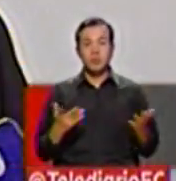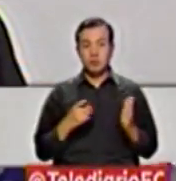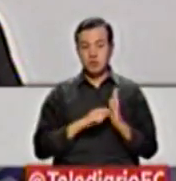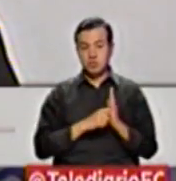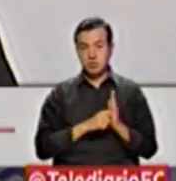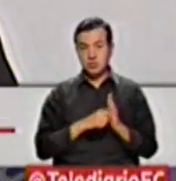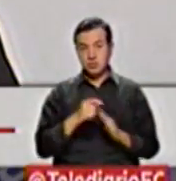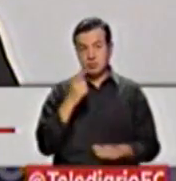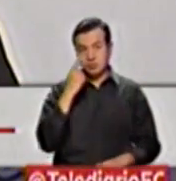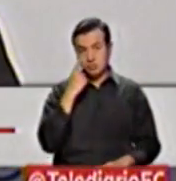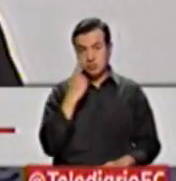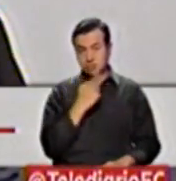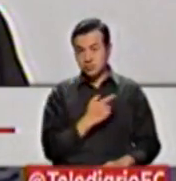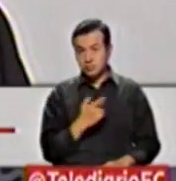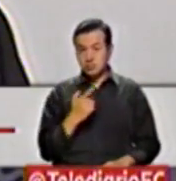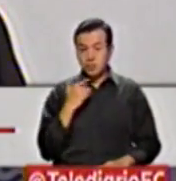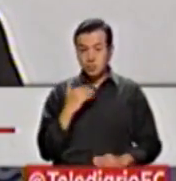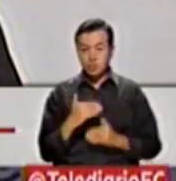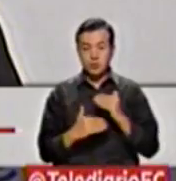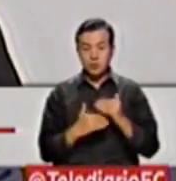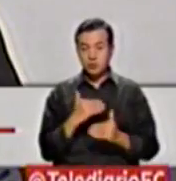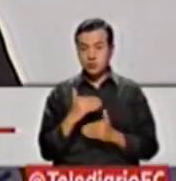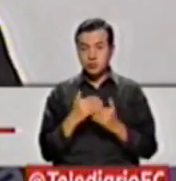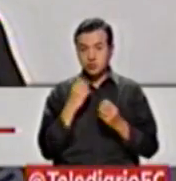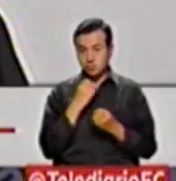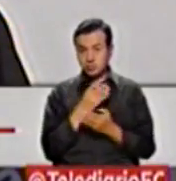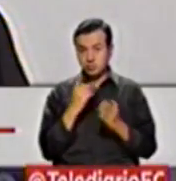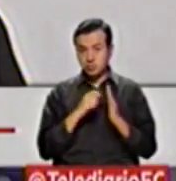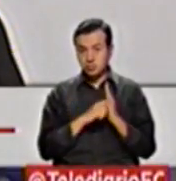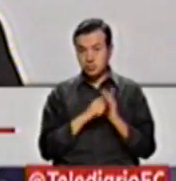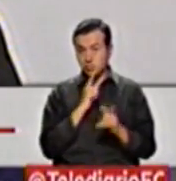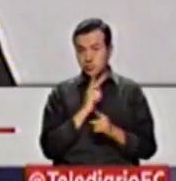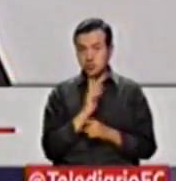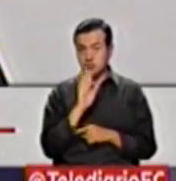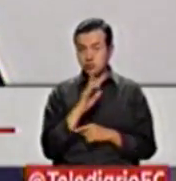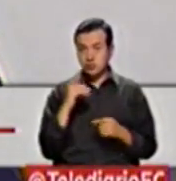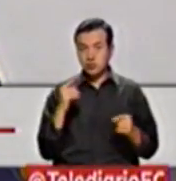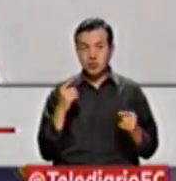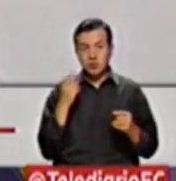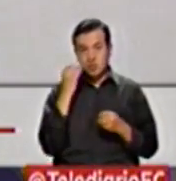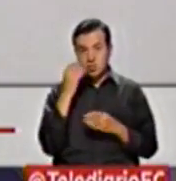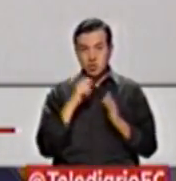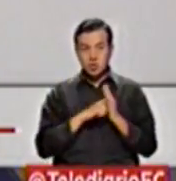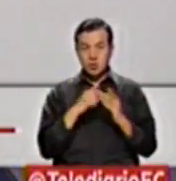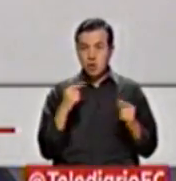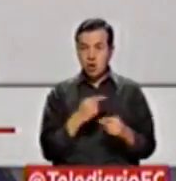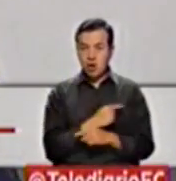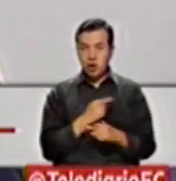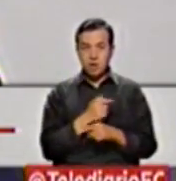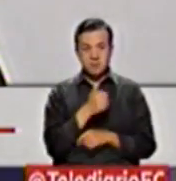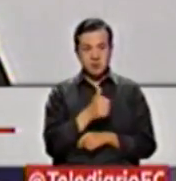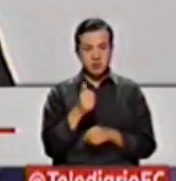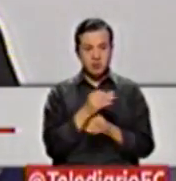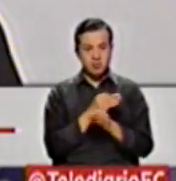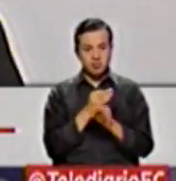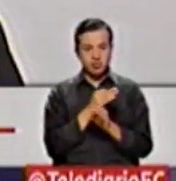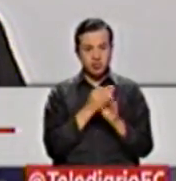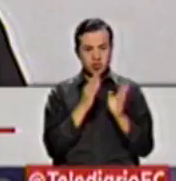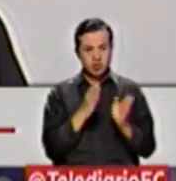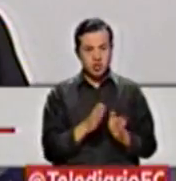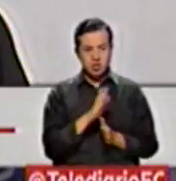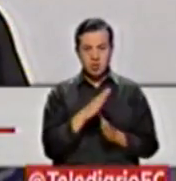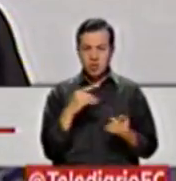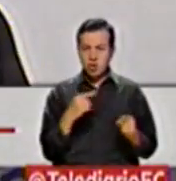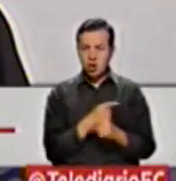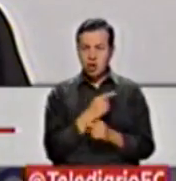aporta al proceso. El informe de Contraloría tiene muchas contradicciones. Los mismos funcionarios han caído en contradicciones en su